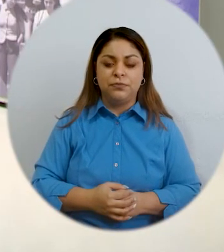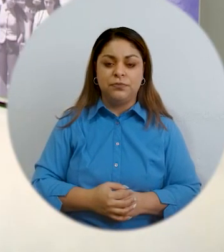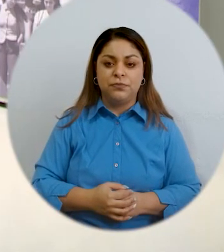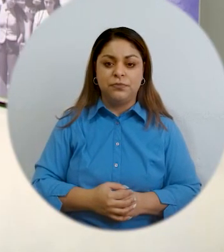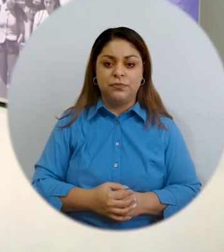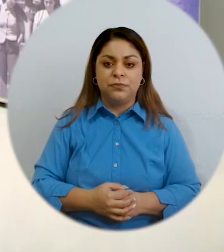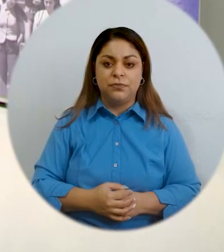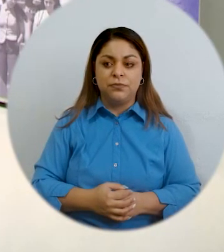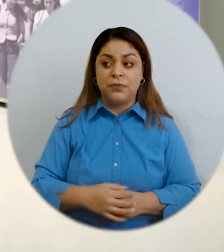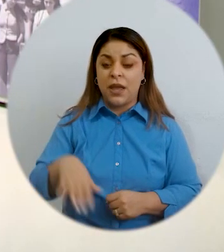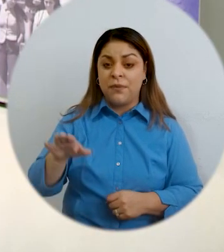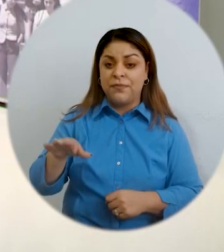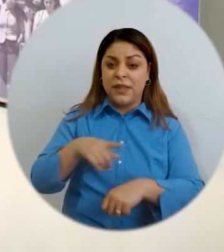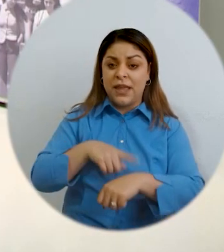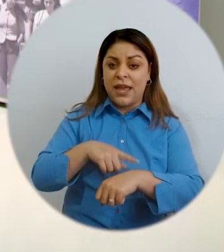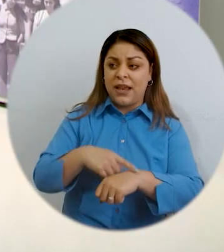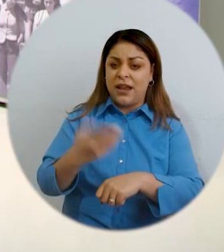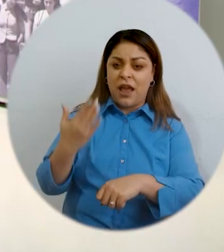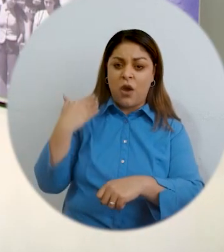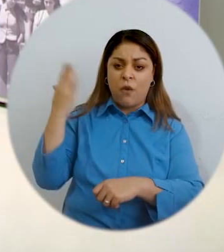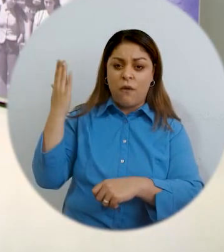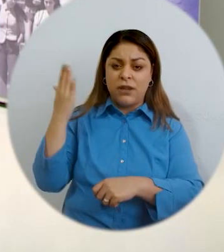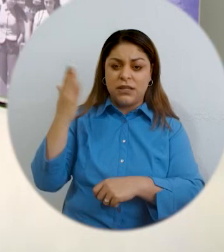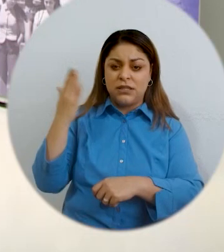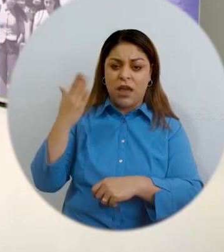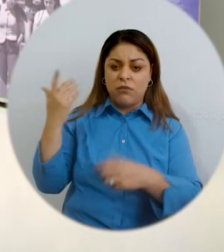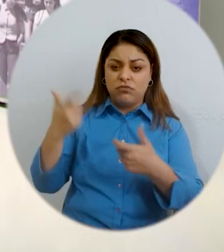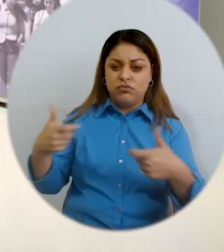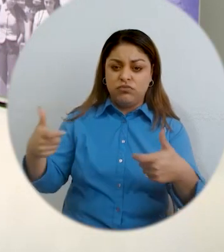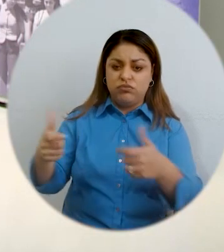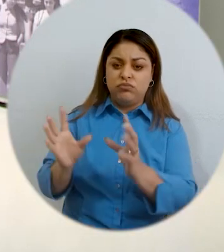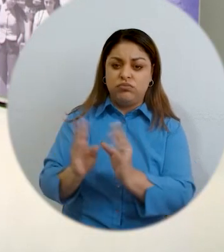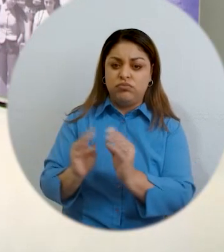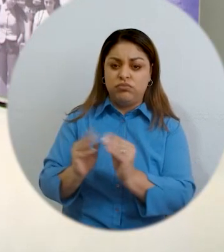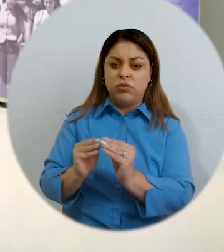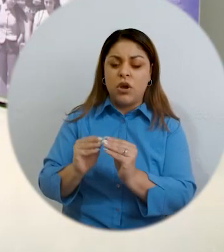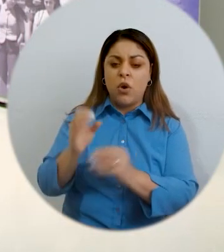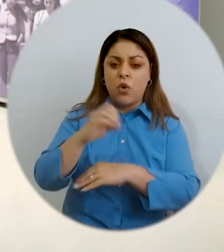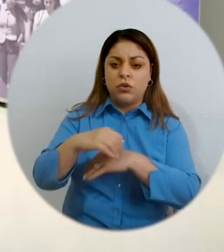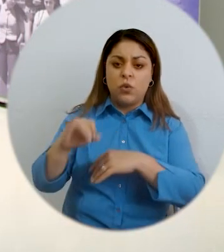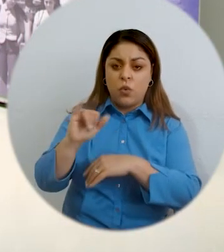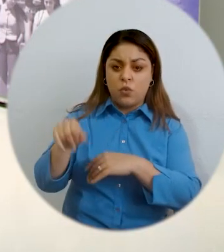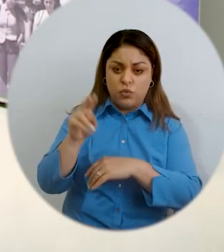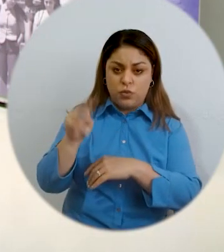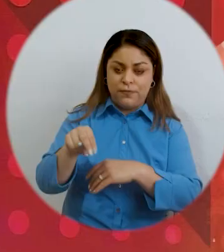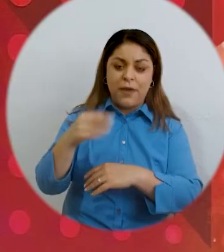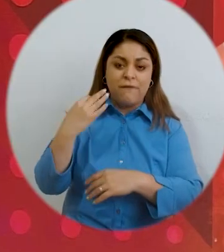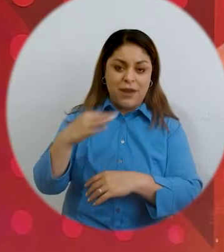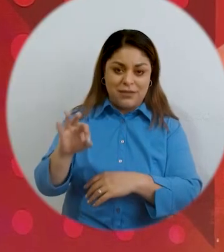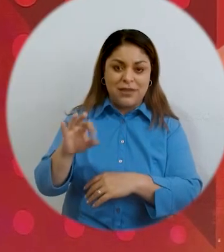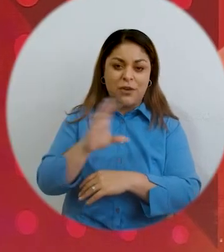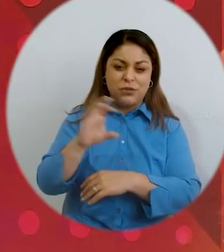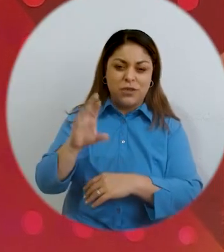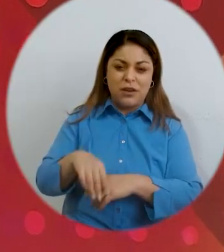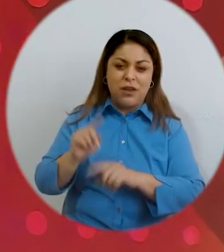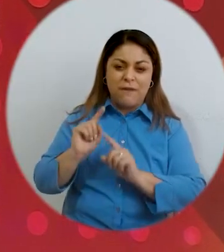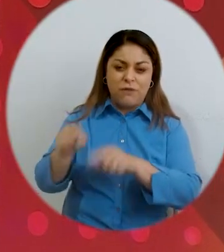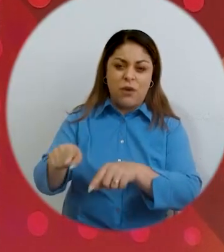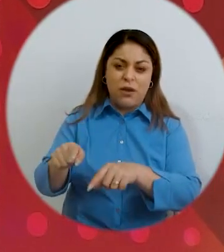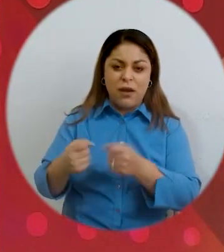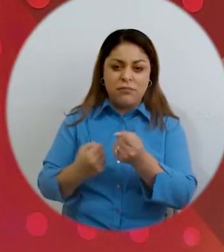Durante la conferencia de los océanos que tuvo lugar en junio en Francia, en que Costa Rica participó activamente